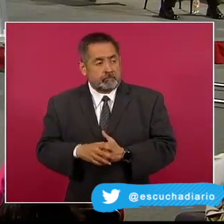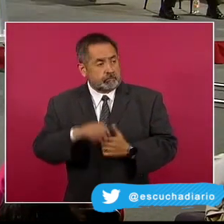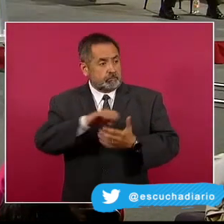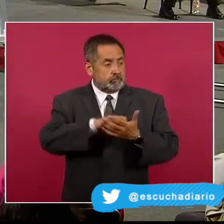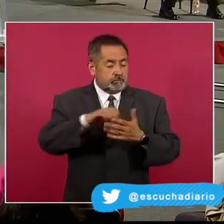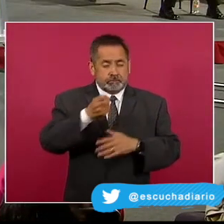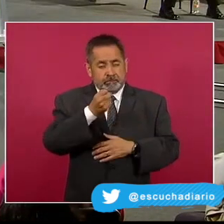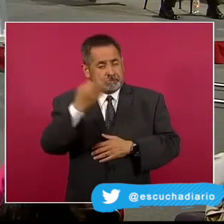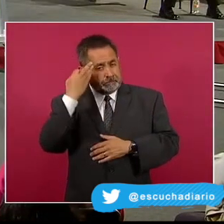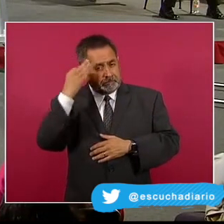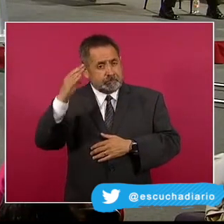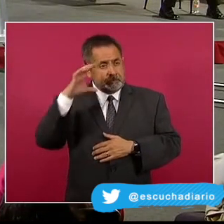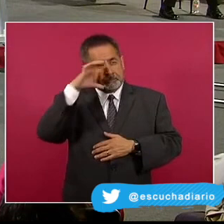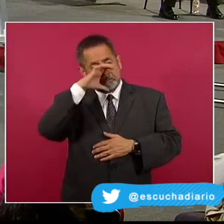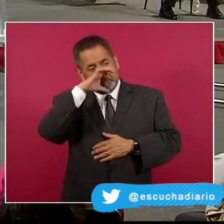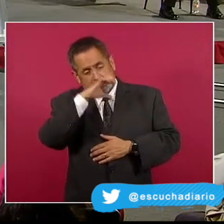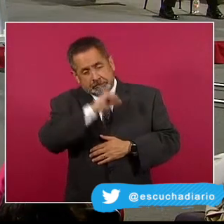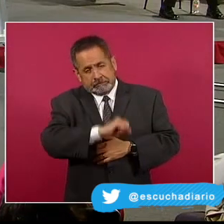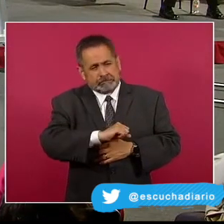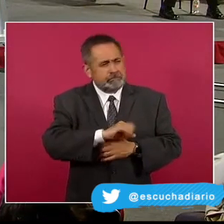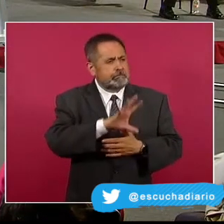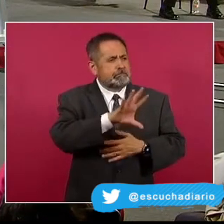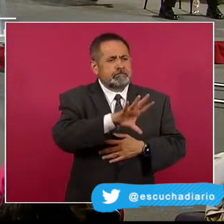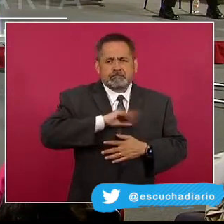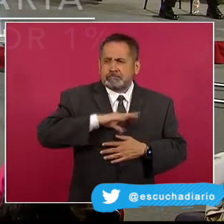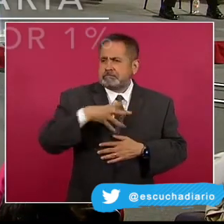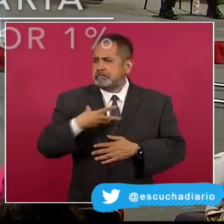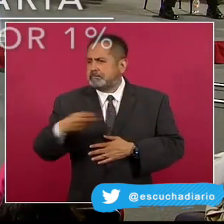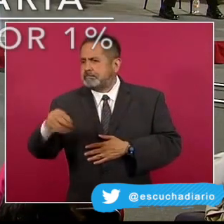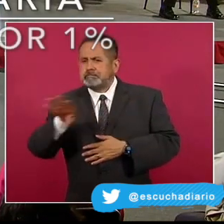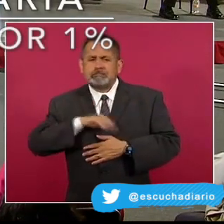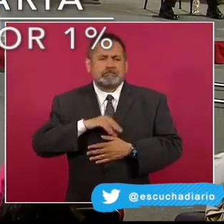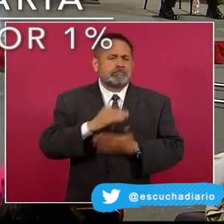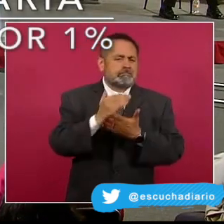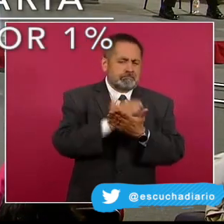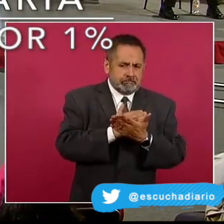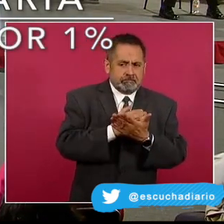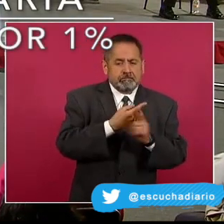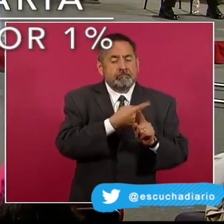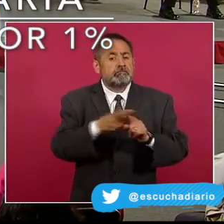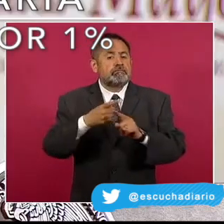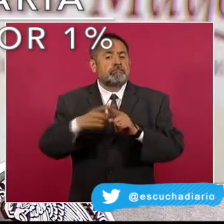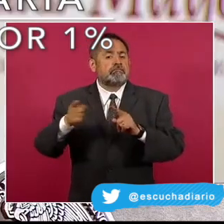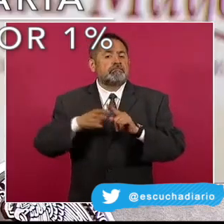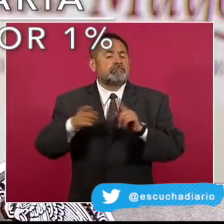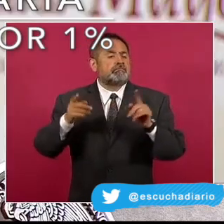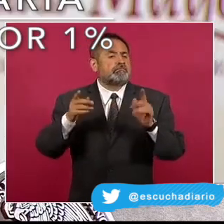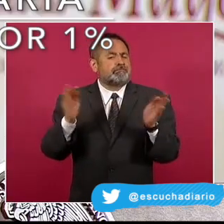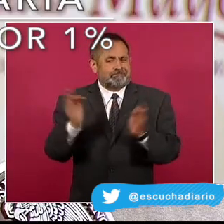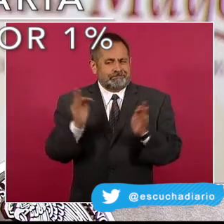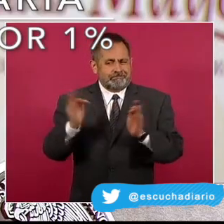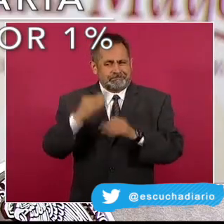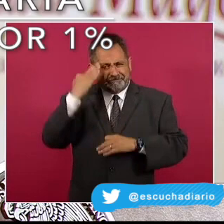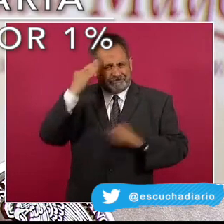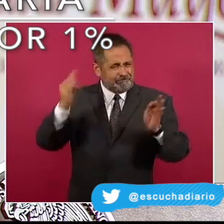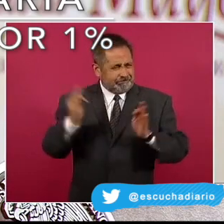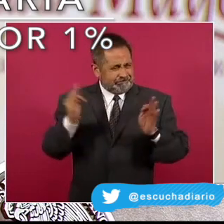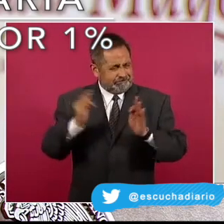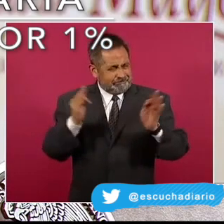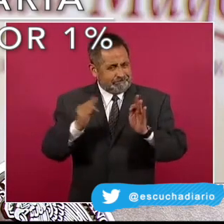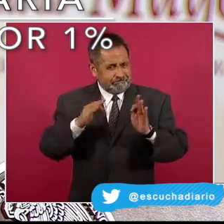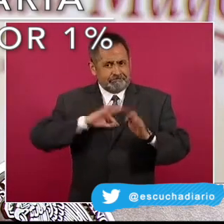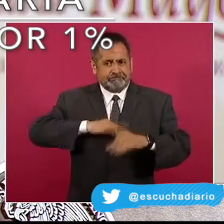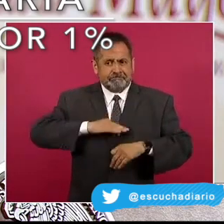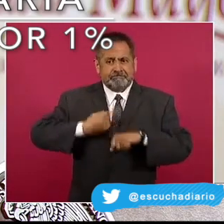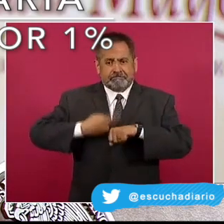En cuanto a la ocupación hospitalaria, permanece sin cambio tanto en camas generales, ubicándose en 2%, como en camas con